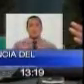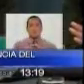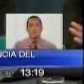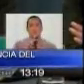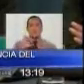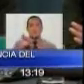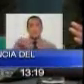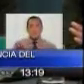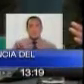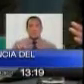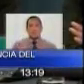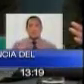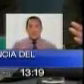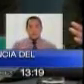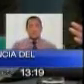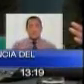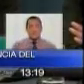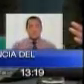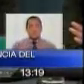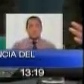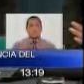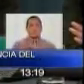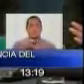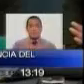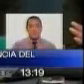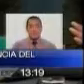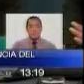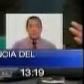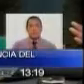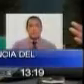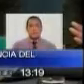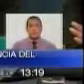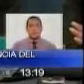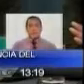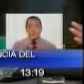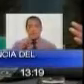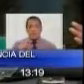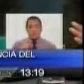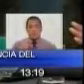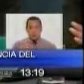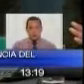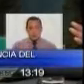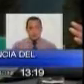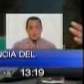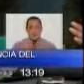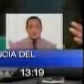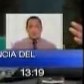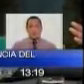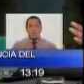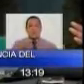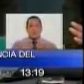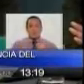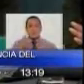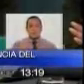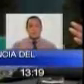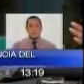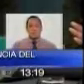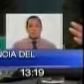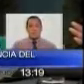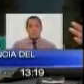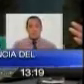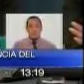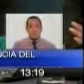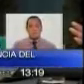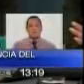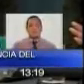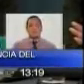Huántar, que tenía la especial circunstancia de ser un caso abierto en la jurisdicción interna